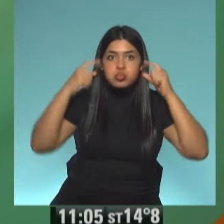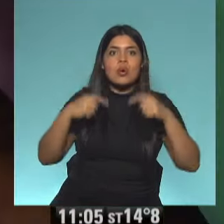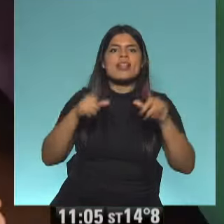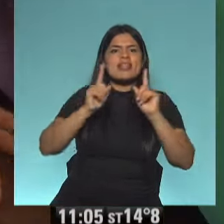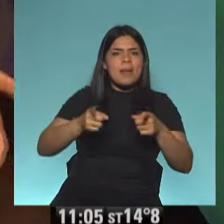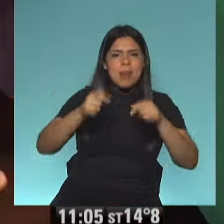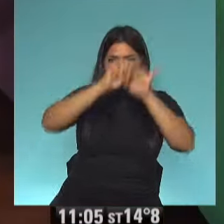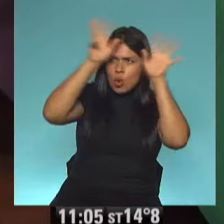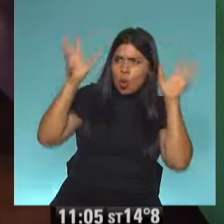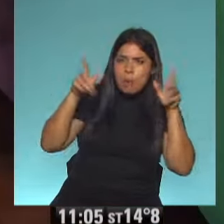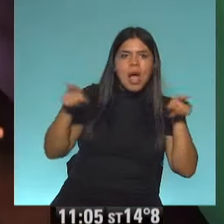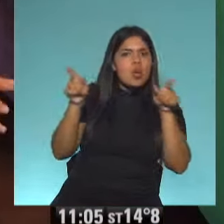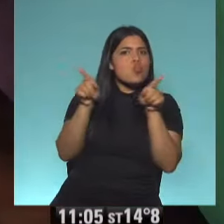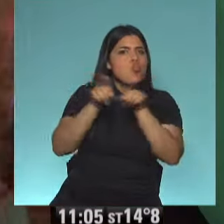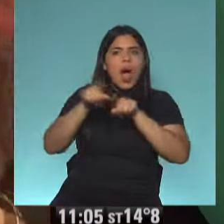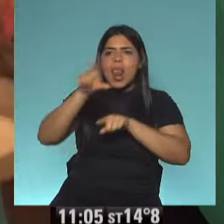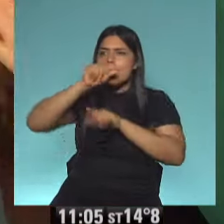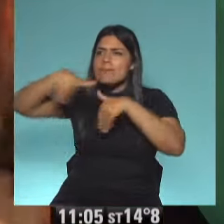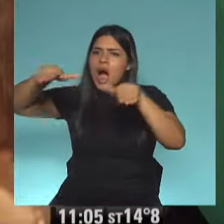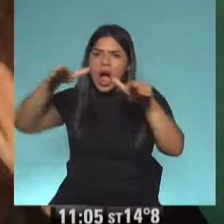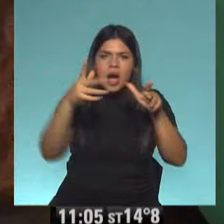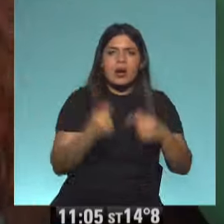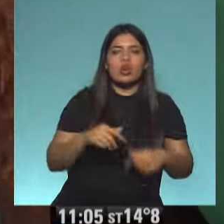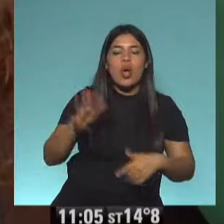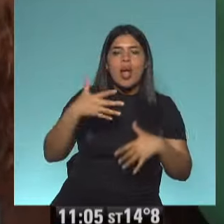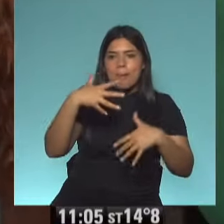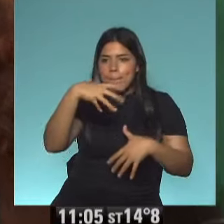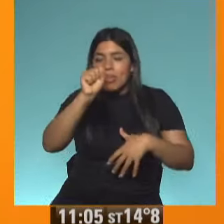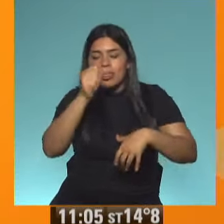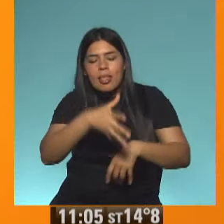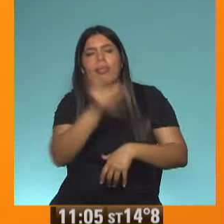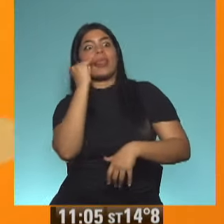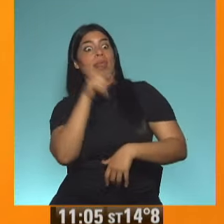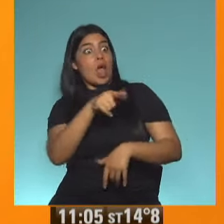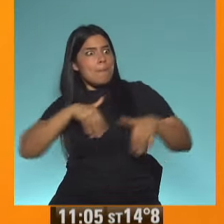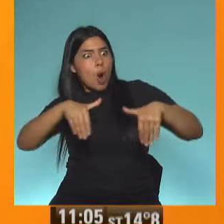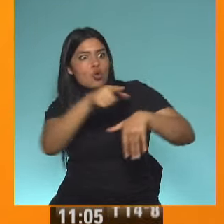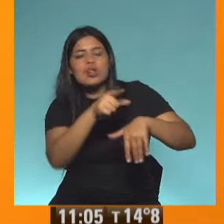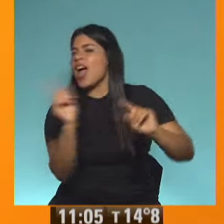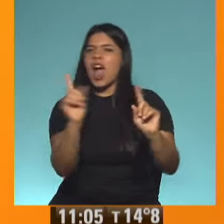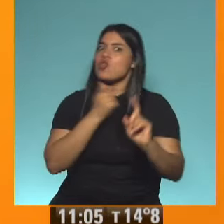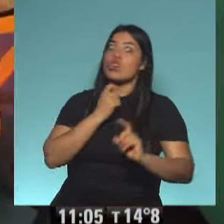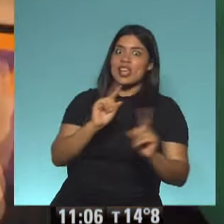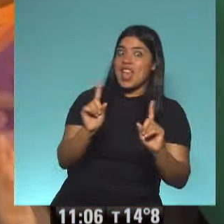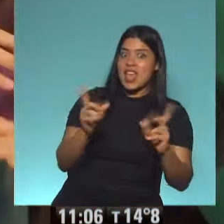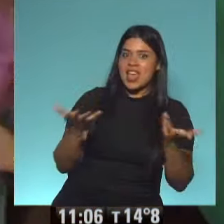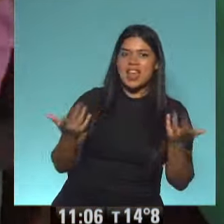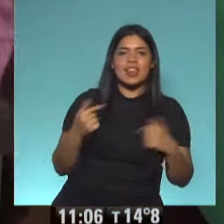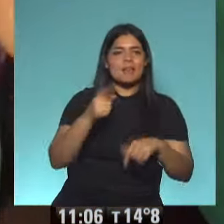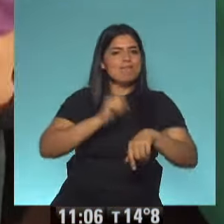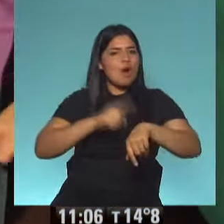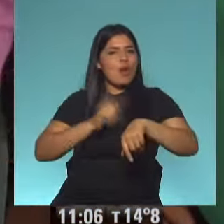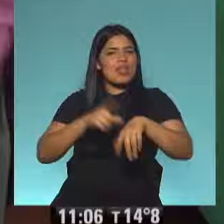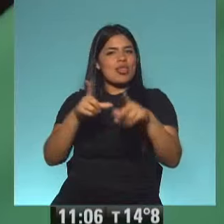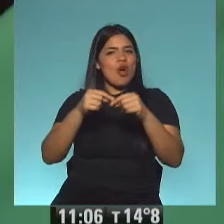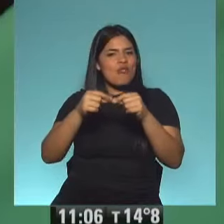chajá? No quiere que lo descubran mientras dure el carnaval. No quiere que lo descubran mientras dure